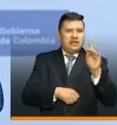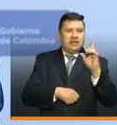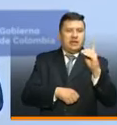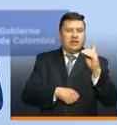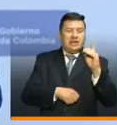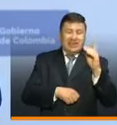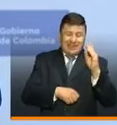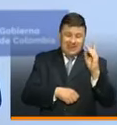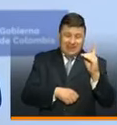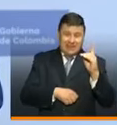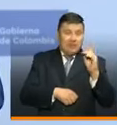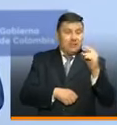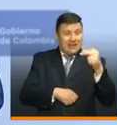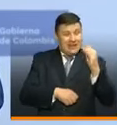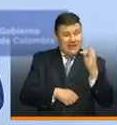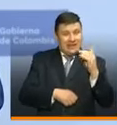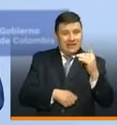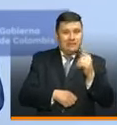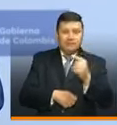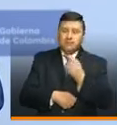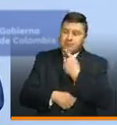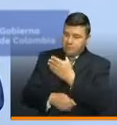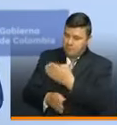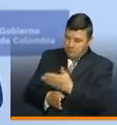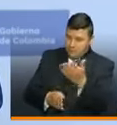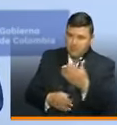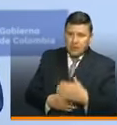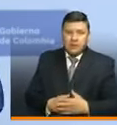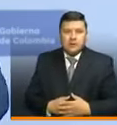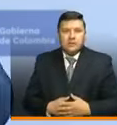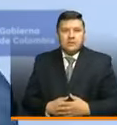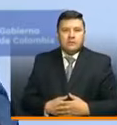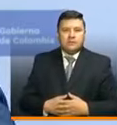decir exactamente lo mismo, así que Brigitte, adelante.